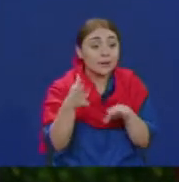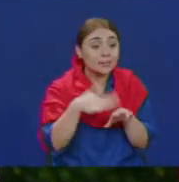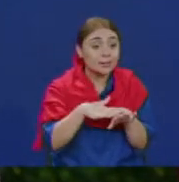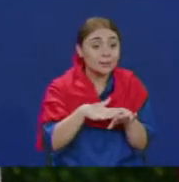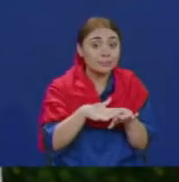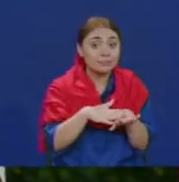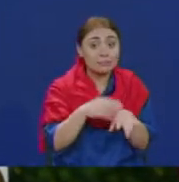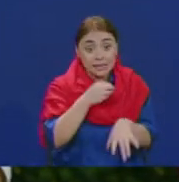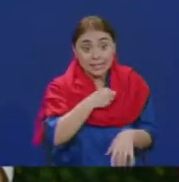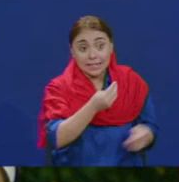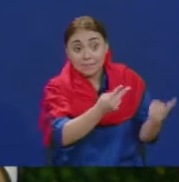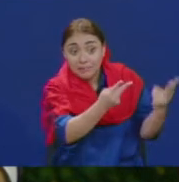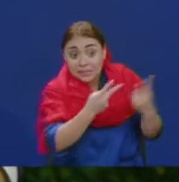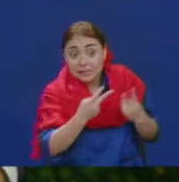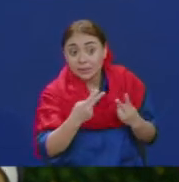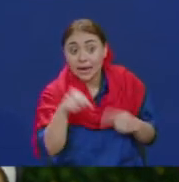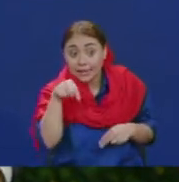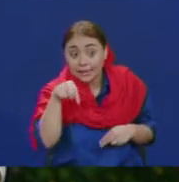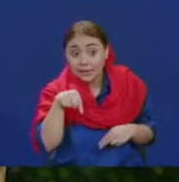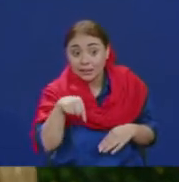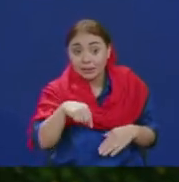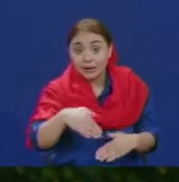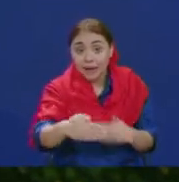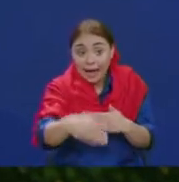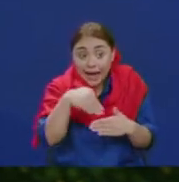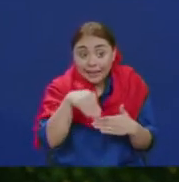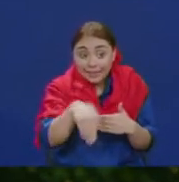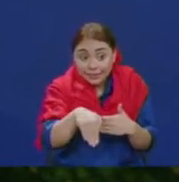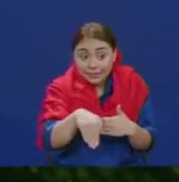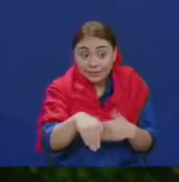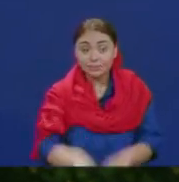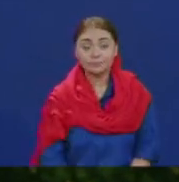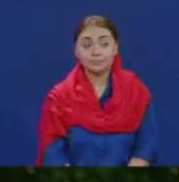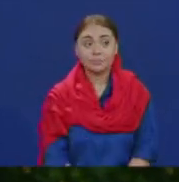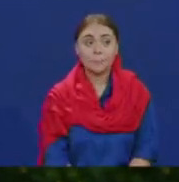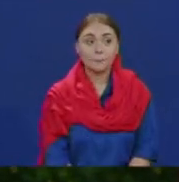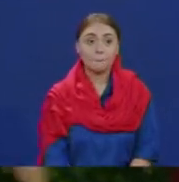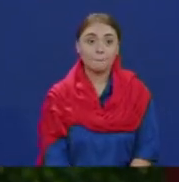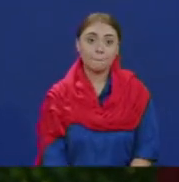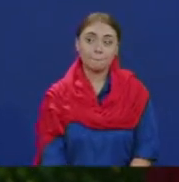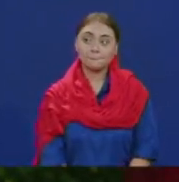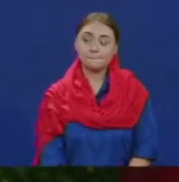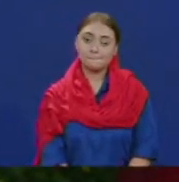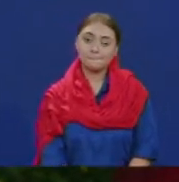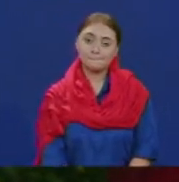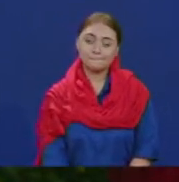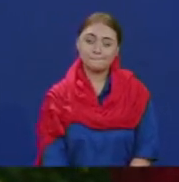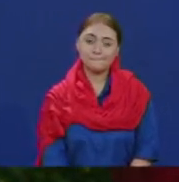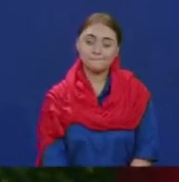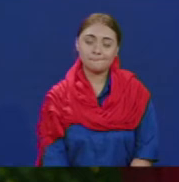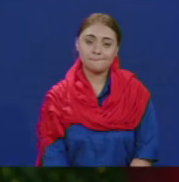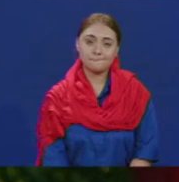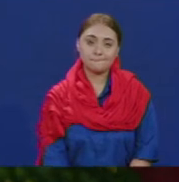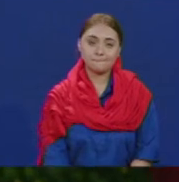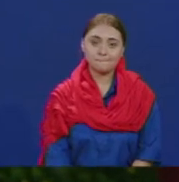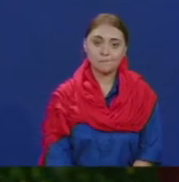libertad. Bendito Dios. Quisiera pedirle, hermano, que usted que está en la silla extienda sus manos hacia estas